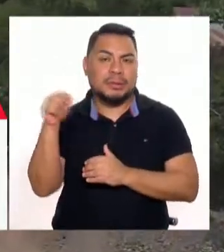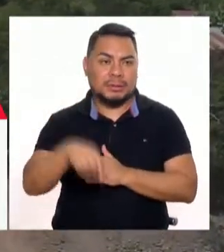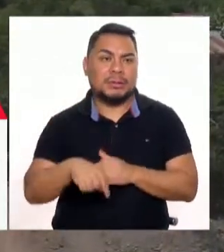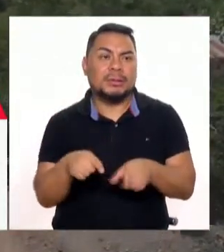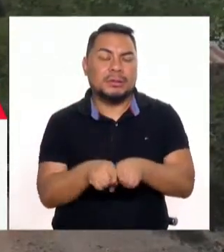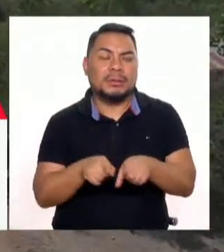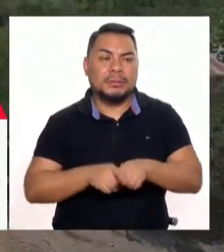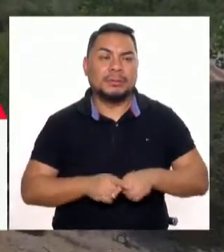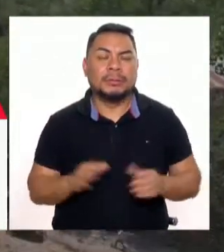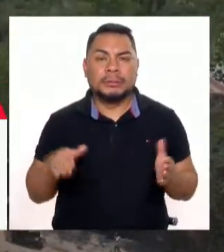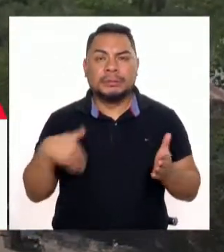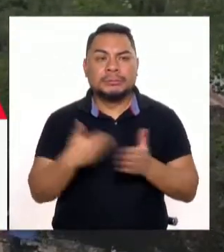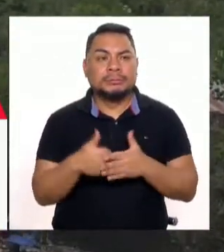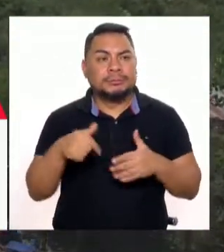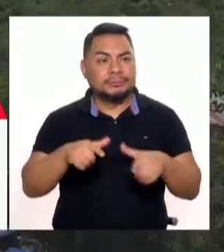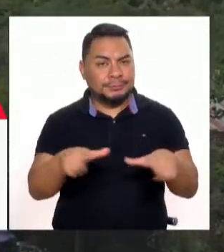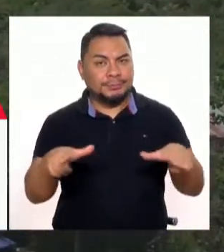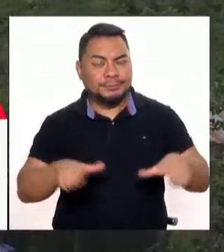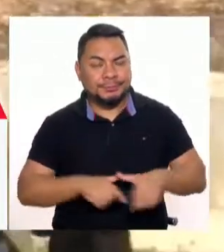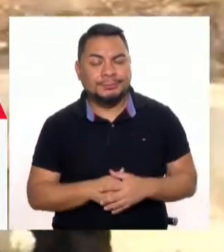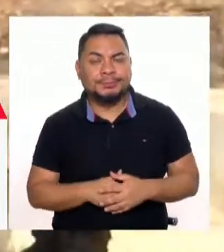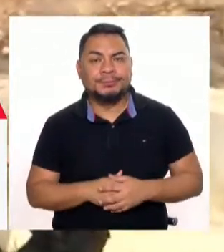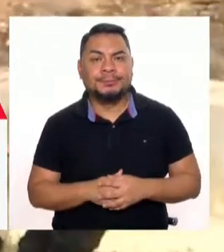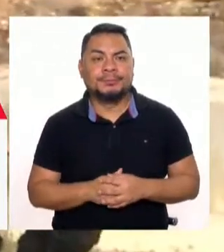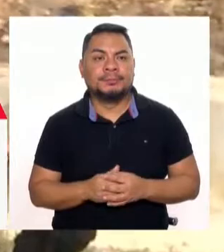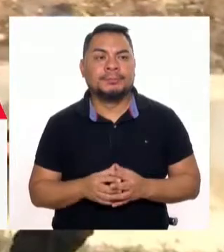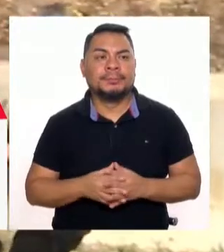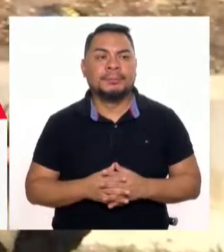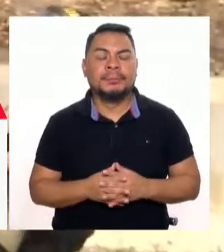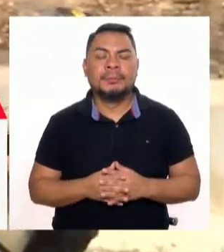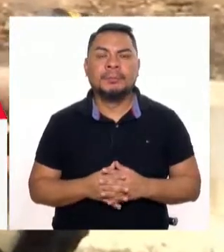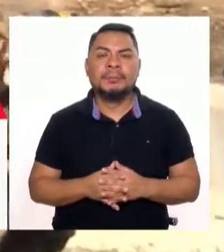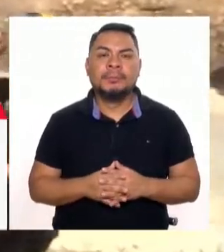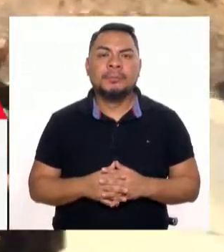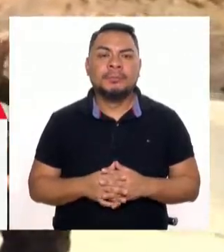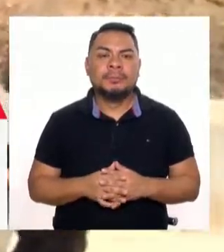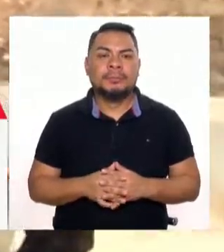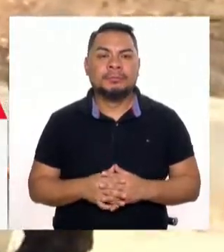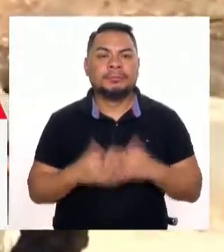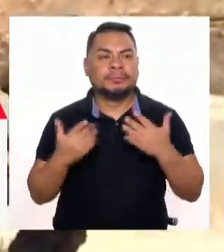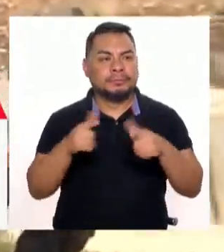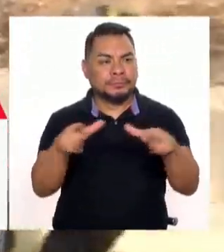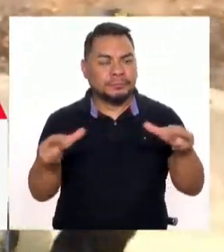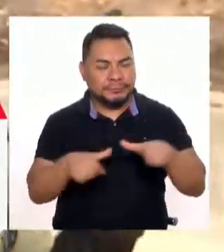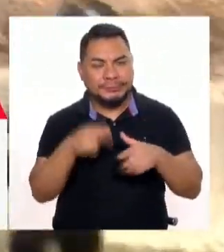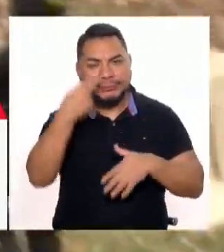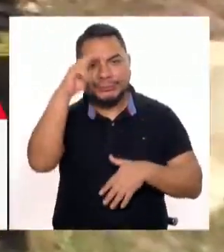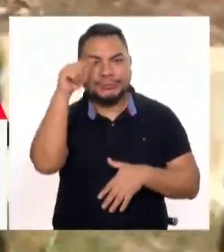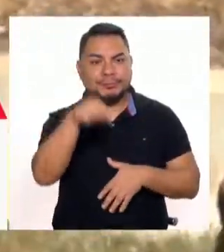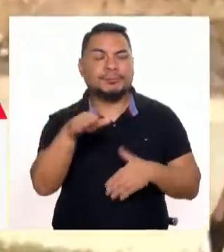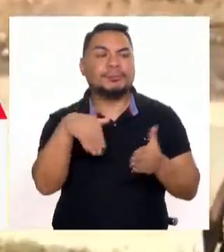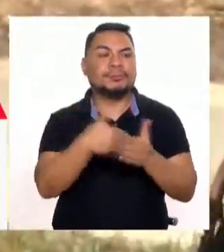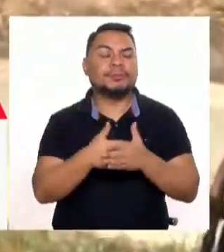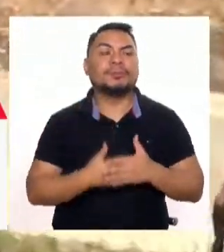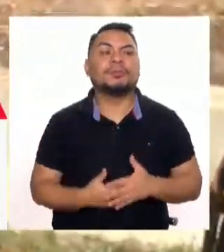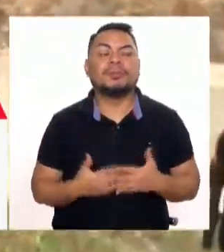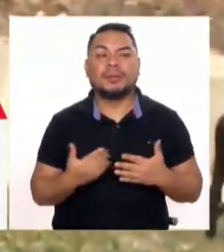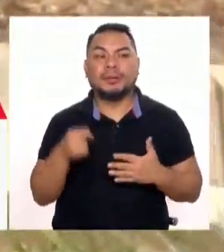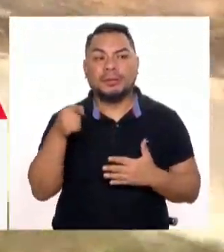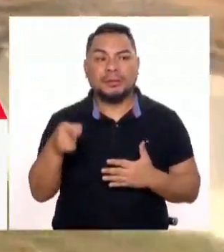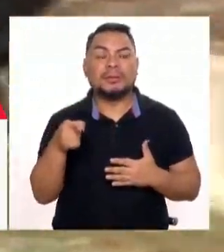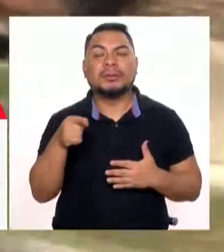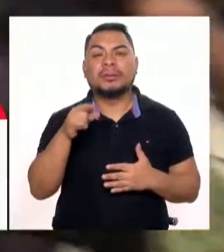han llegado hasta esta parte de huánuco exactamente en